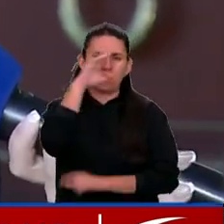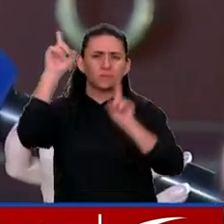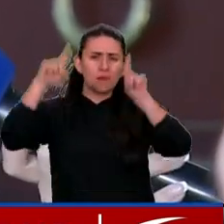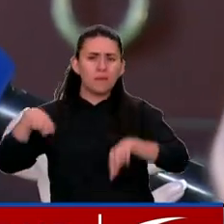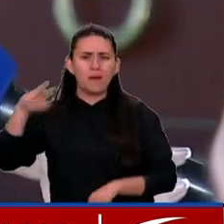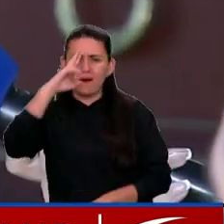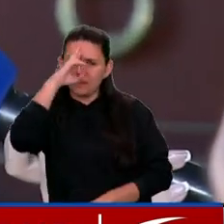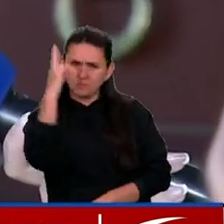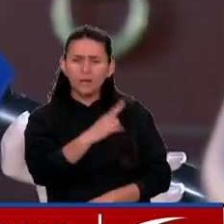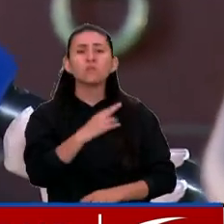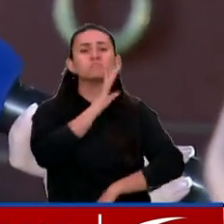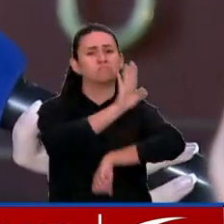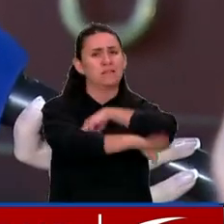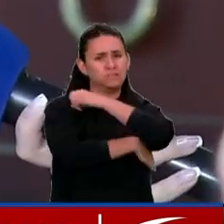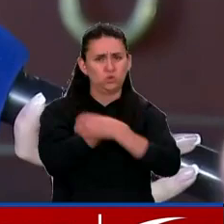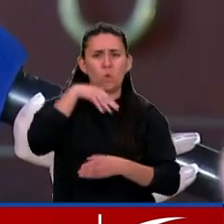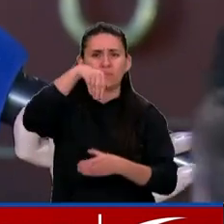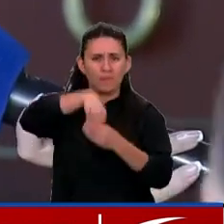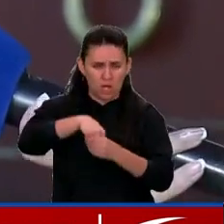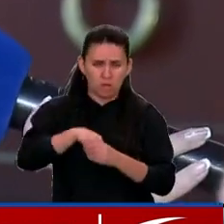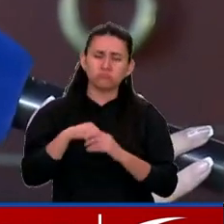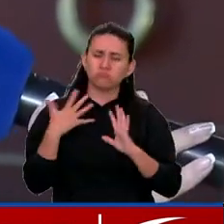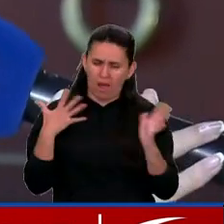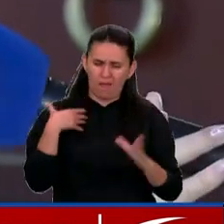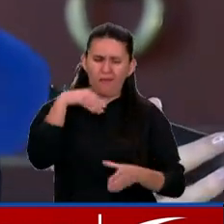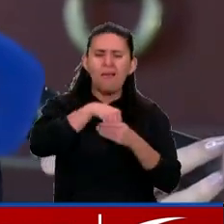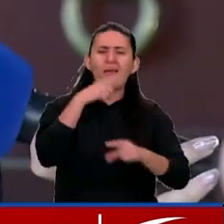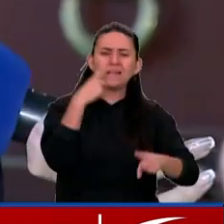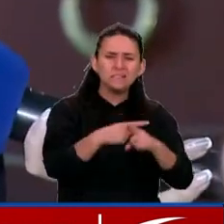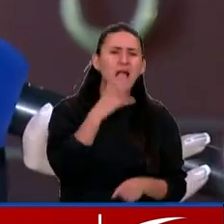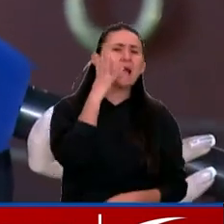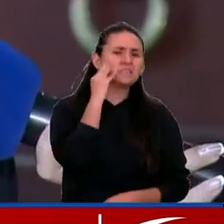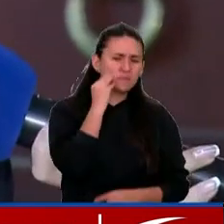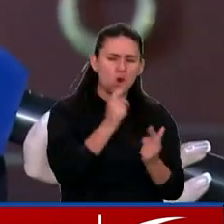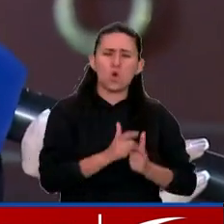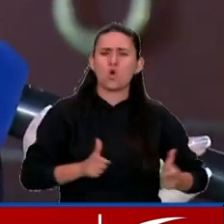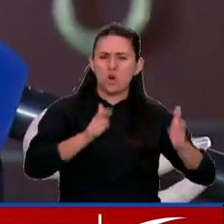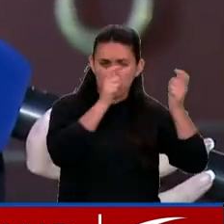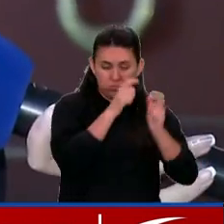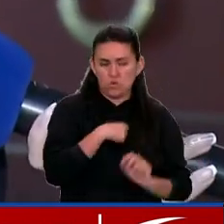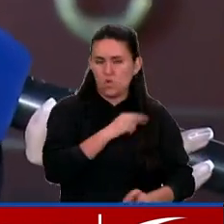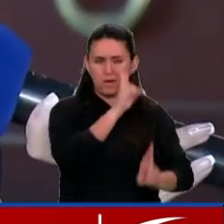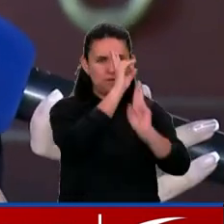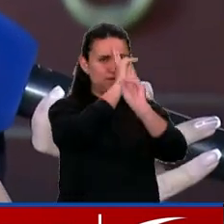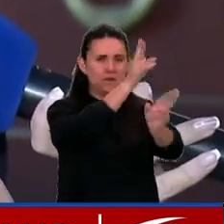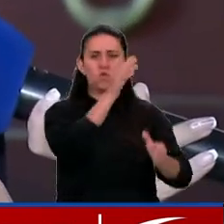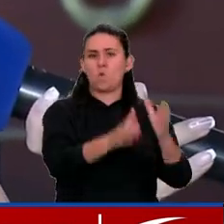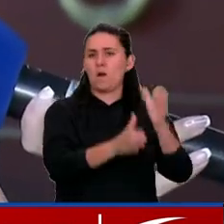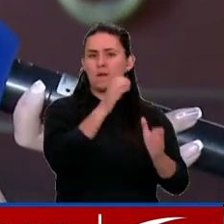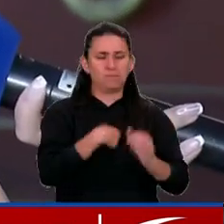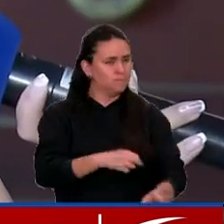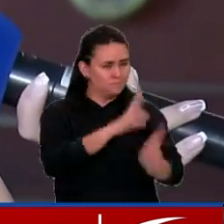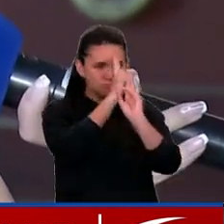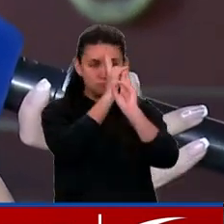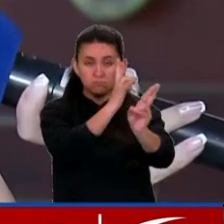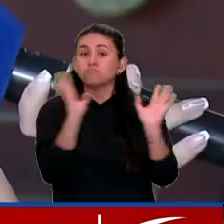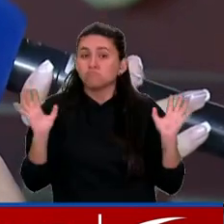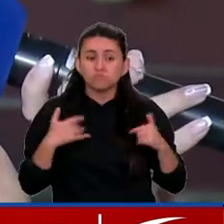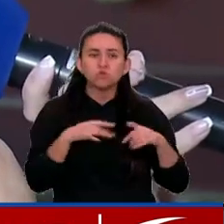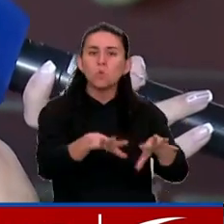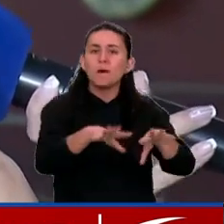mismo ministro del Interior, que hemos estado en el Congreso, respetamos el Parlamento y vamos a aceptar